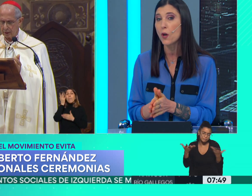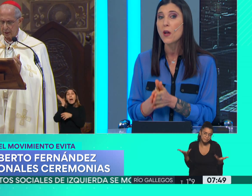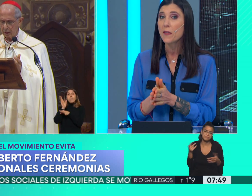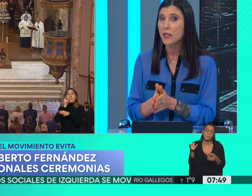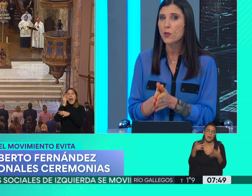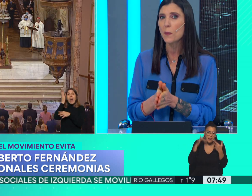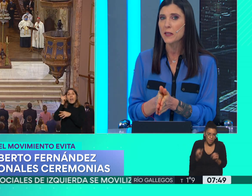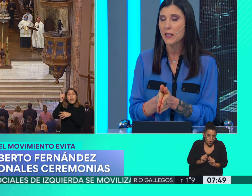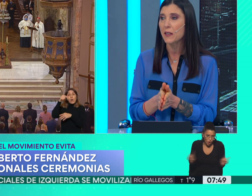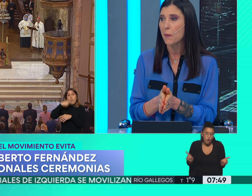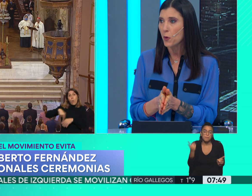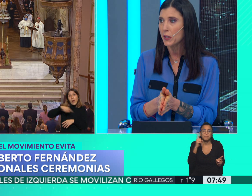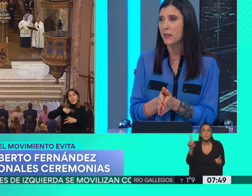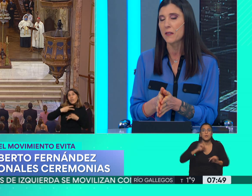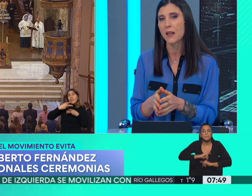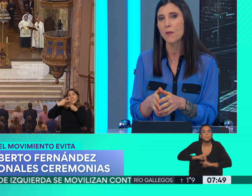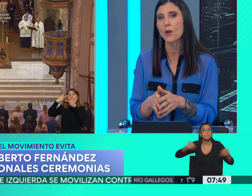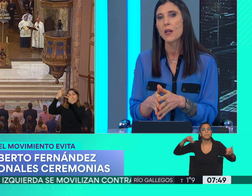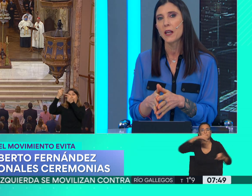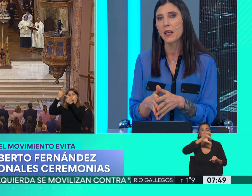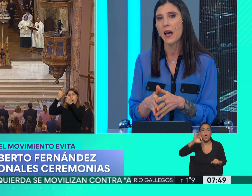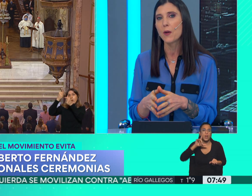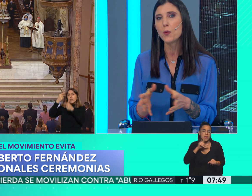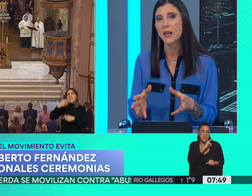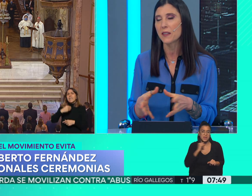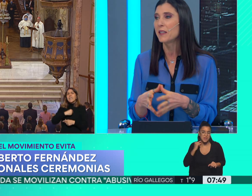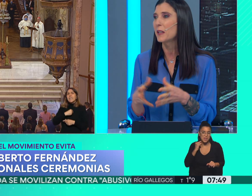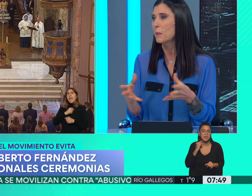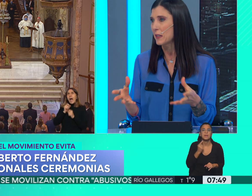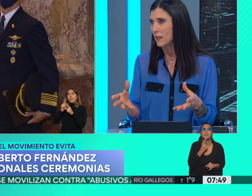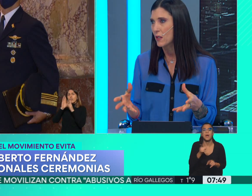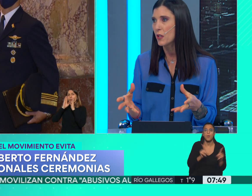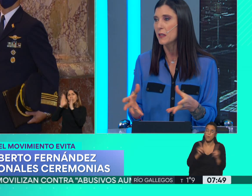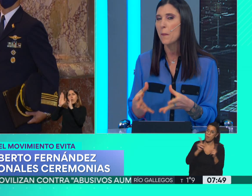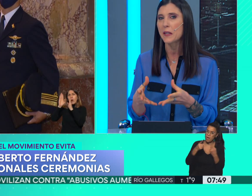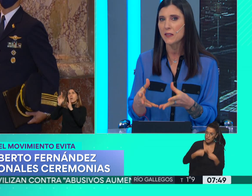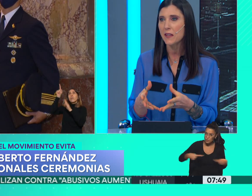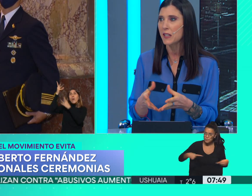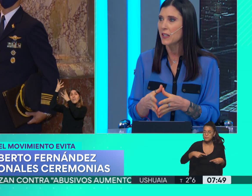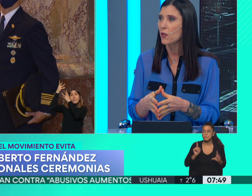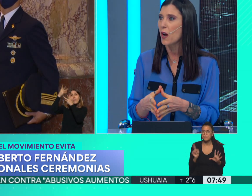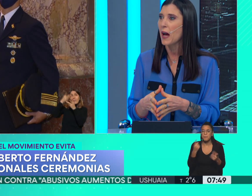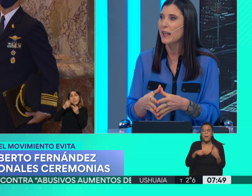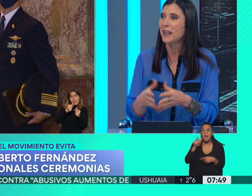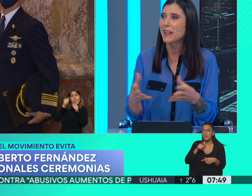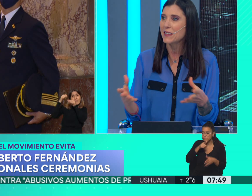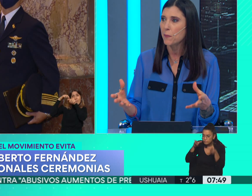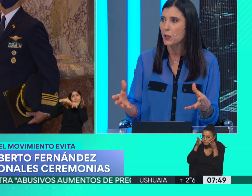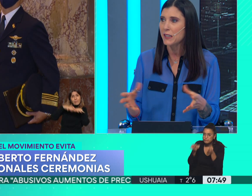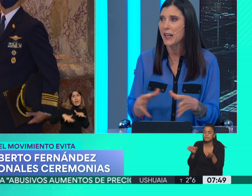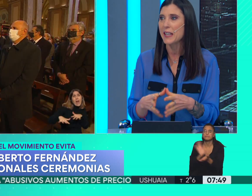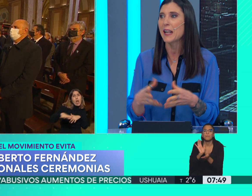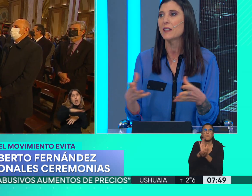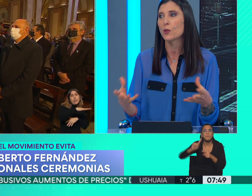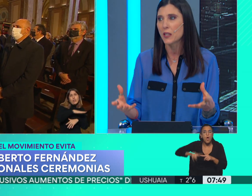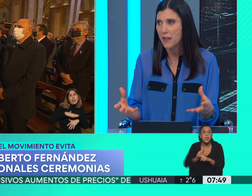ocurrió de hecho el mensaje de poli salvo algunas interpretaciones parecía dirigido a la clase política